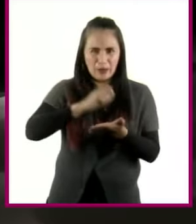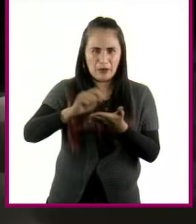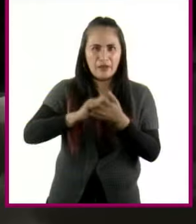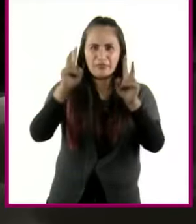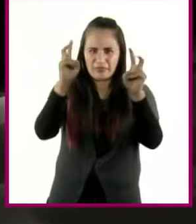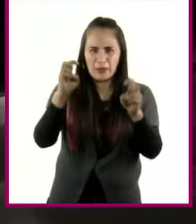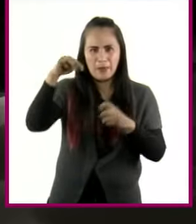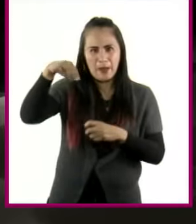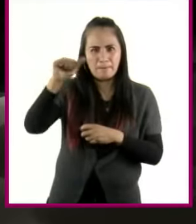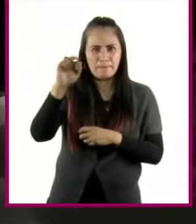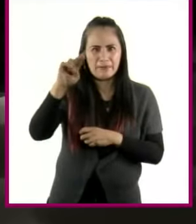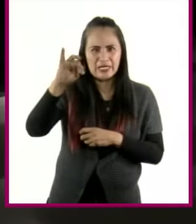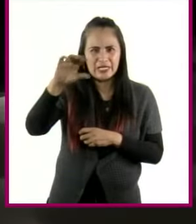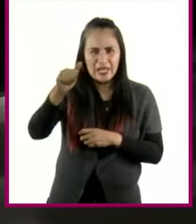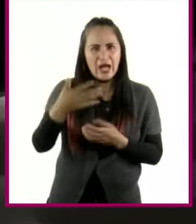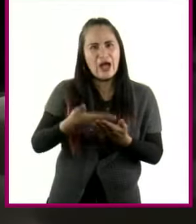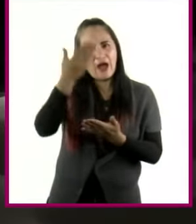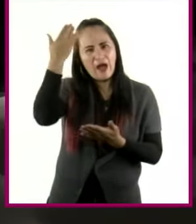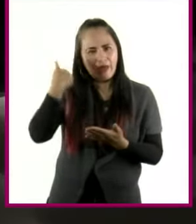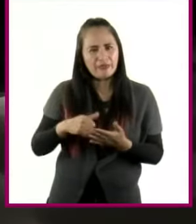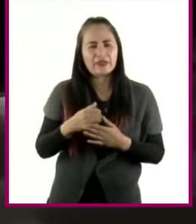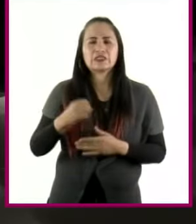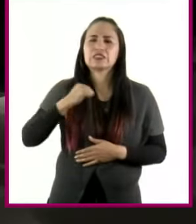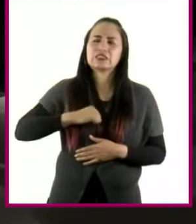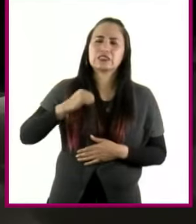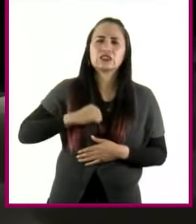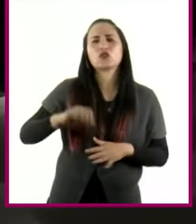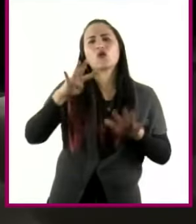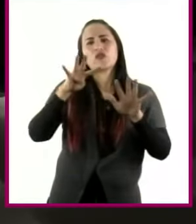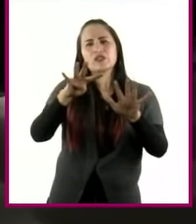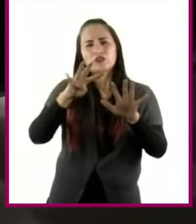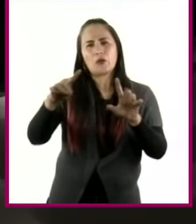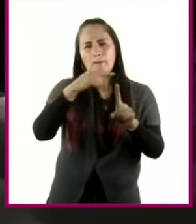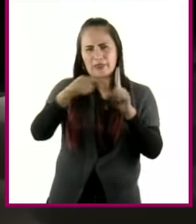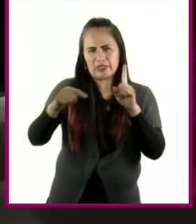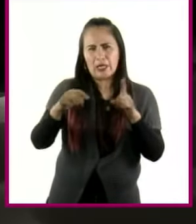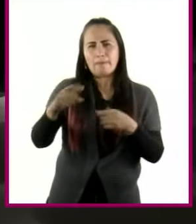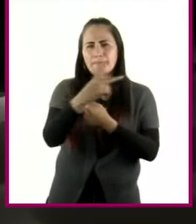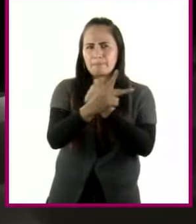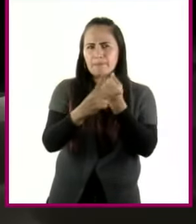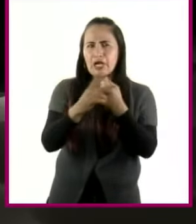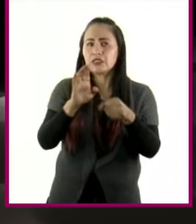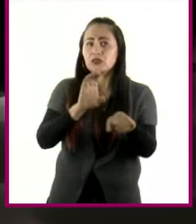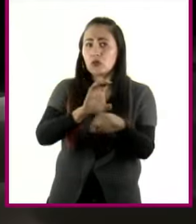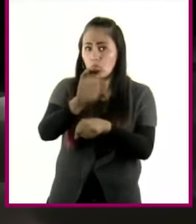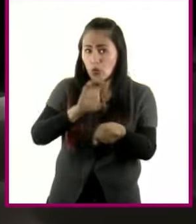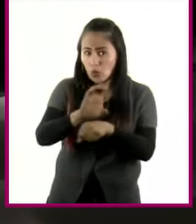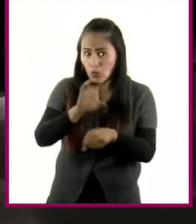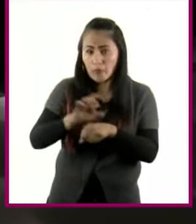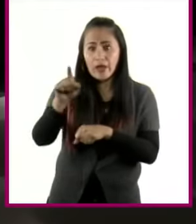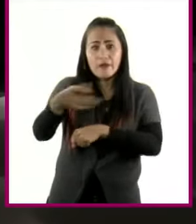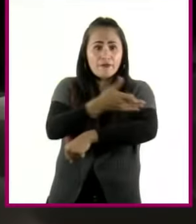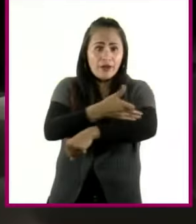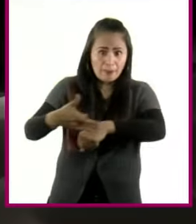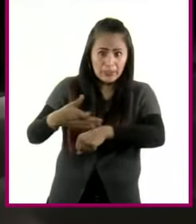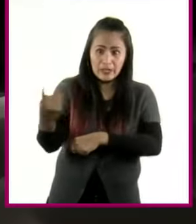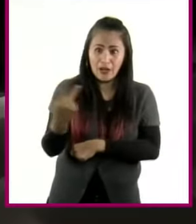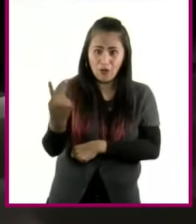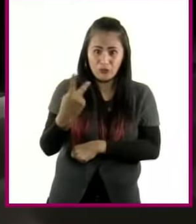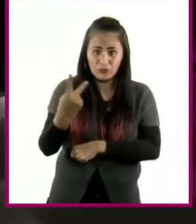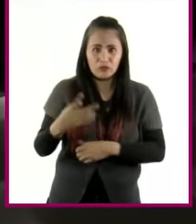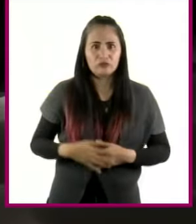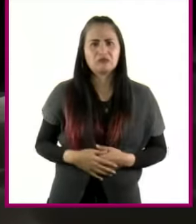Isaacs, ambientada en la segunda mitad del siglo XIX en Colombia, leemos que la familia de los protagonistas